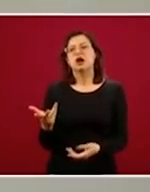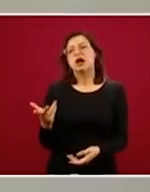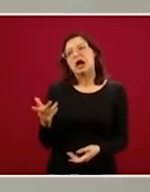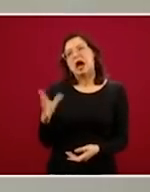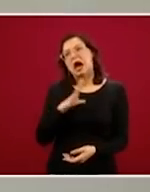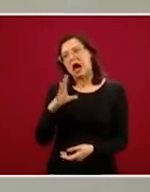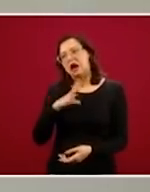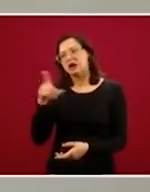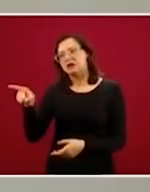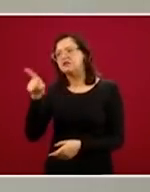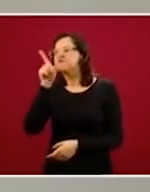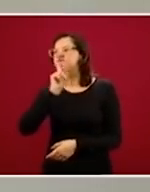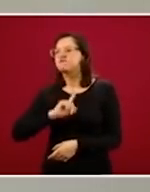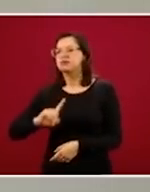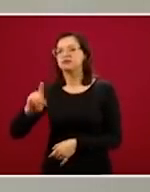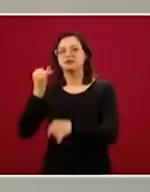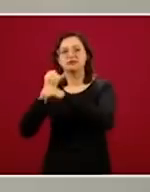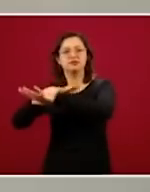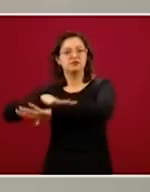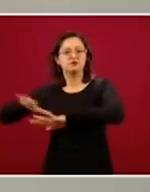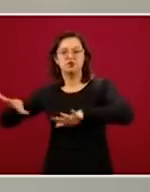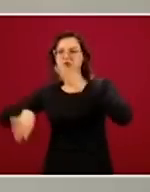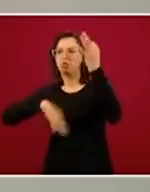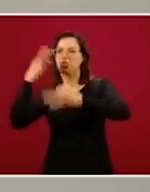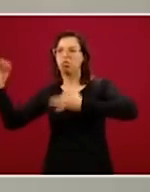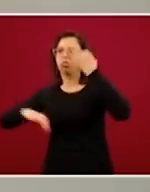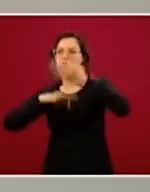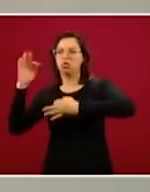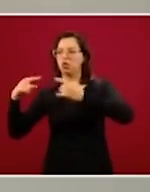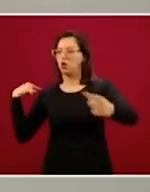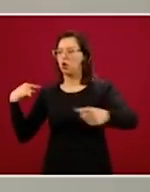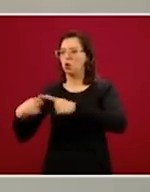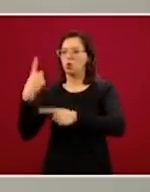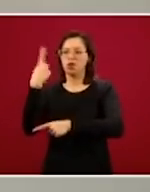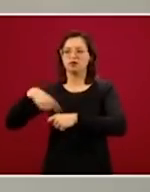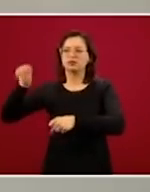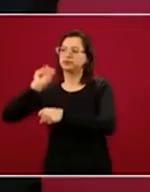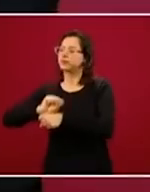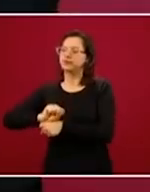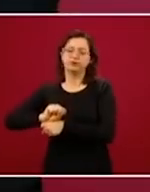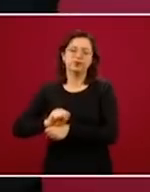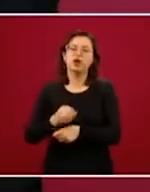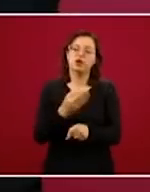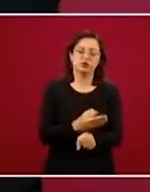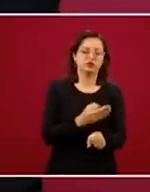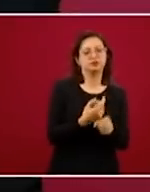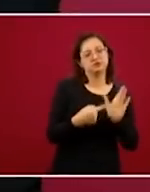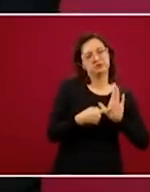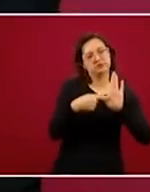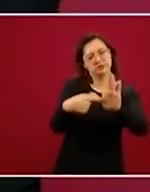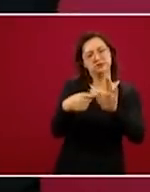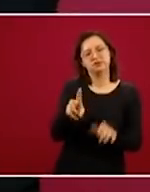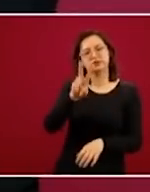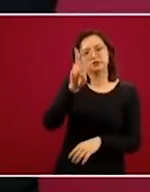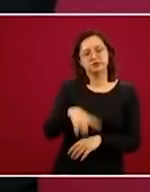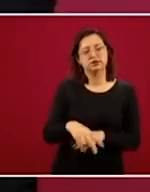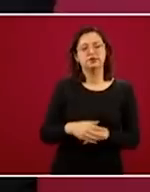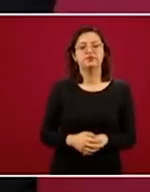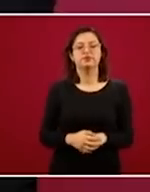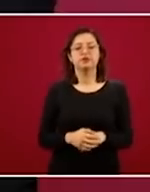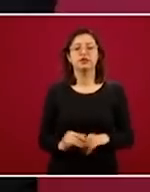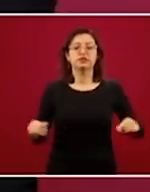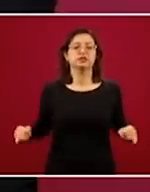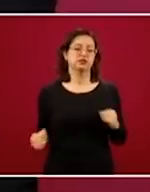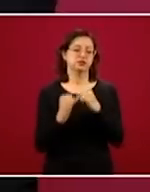información que deliberadamente se ha hecho a lo largo de la semana reciente en el instituto nacional de neurología y